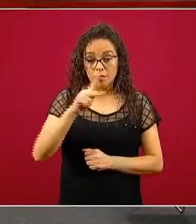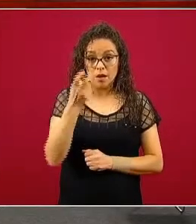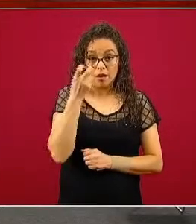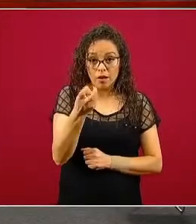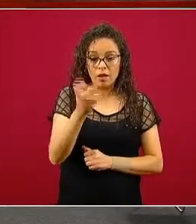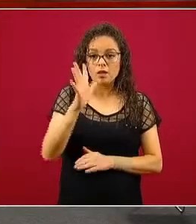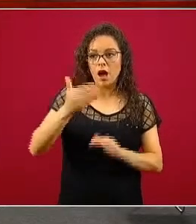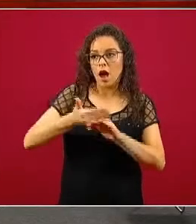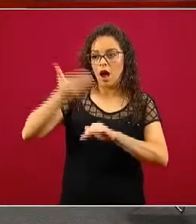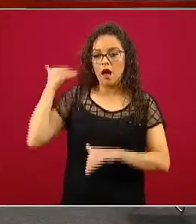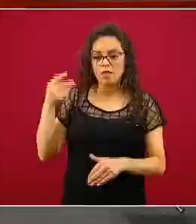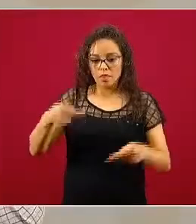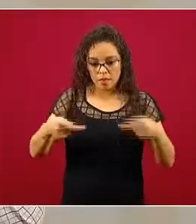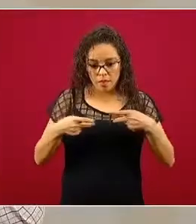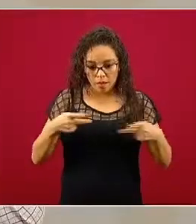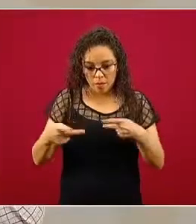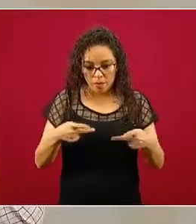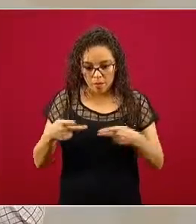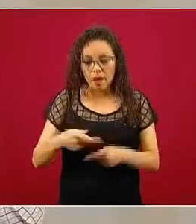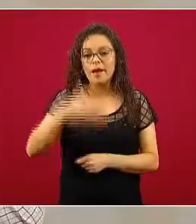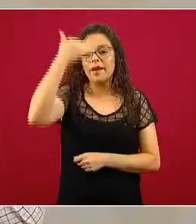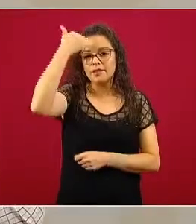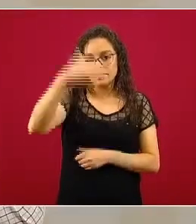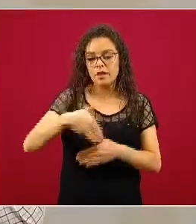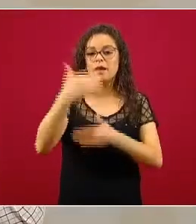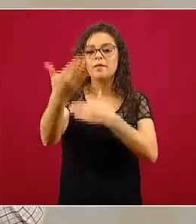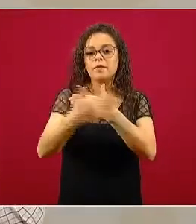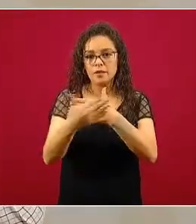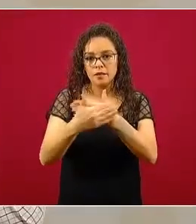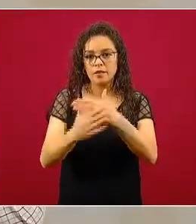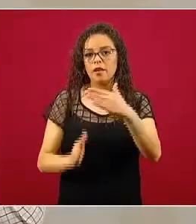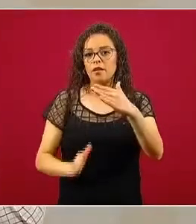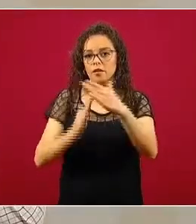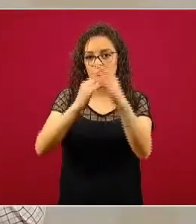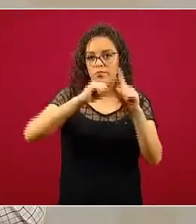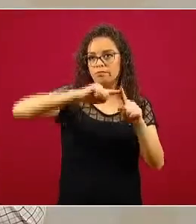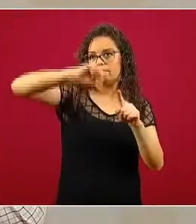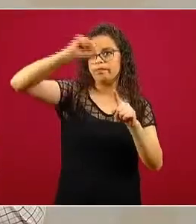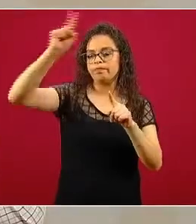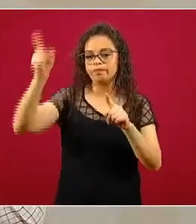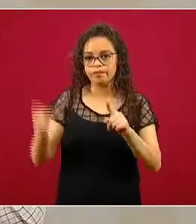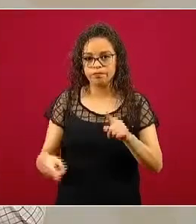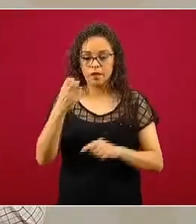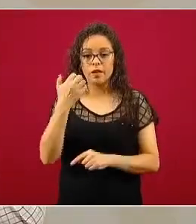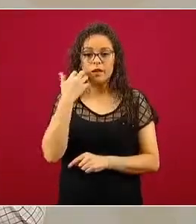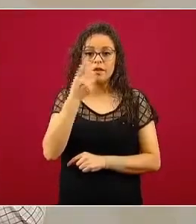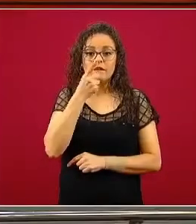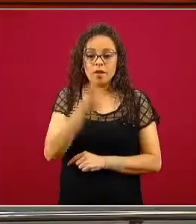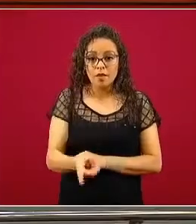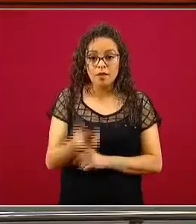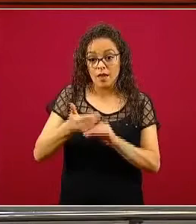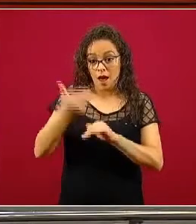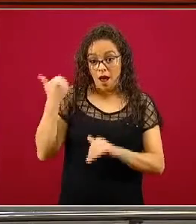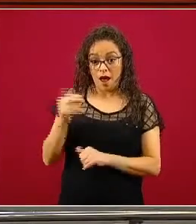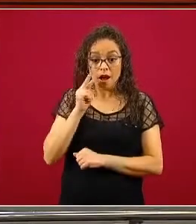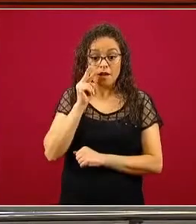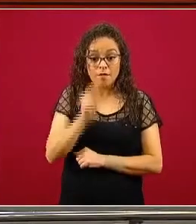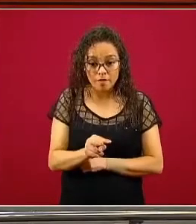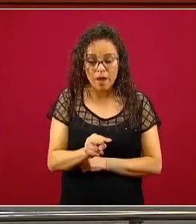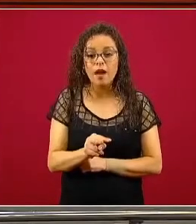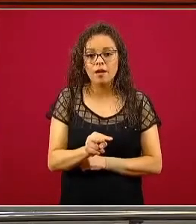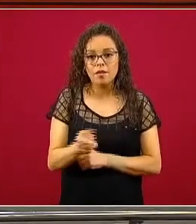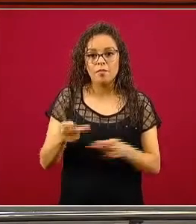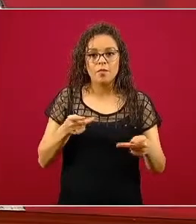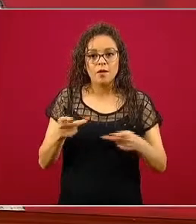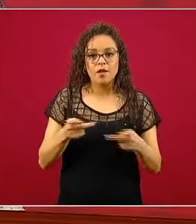dentro de las curvas proyectadas. ¿Esto qué quiere decir? Que al estar dentro de lo proyectado, está precisamente dentro de lo que se programó y